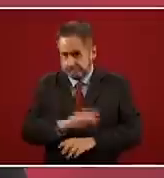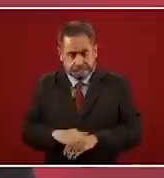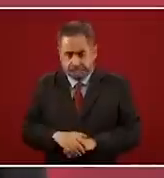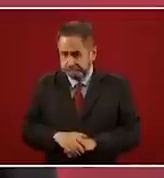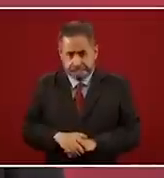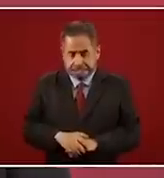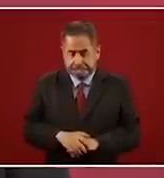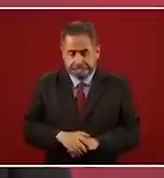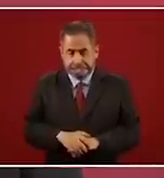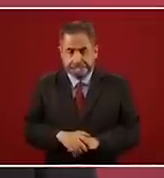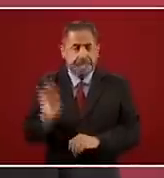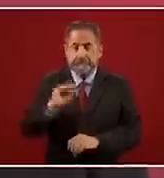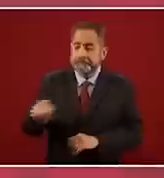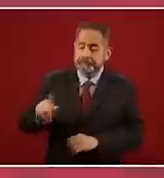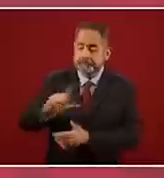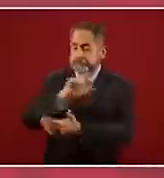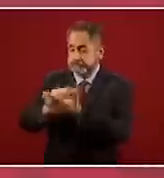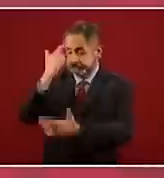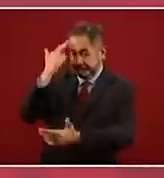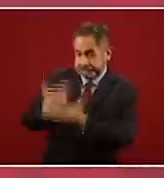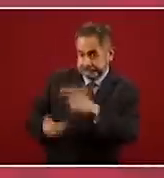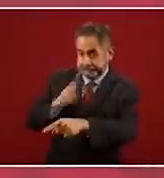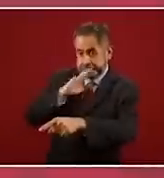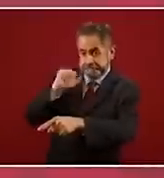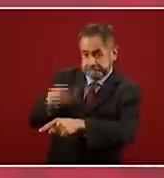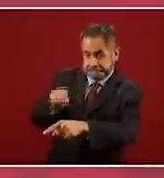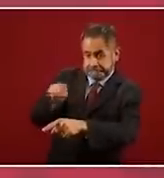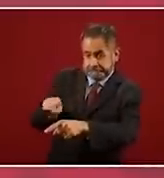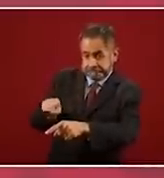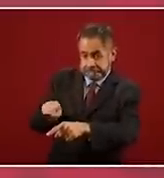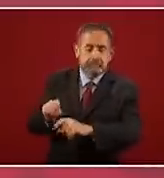El que cometa un delito, el que